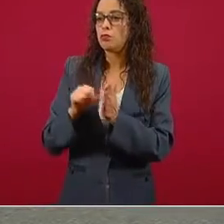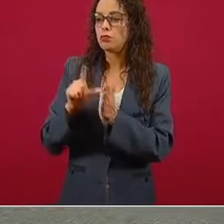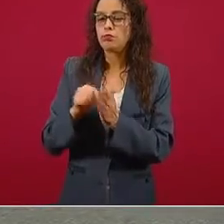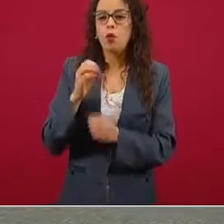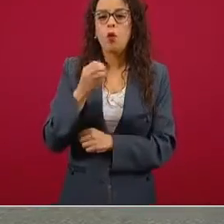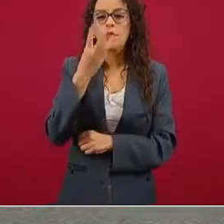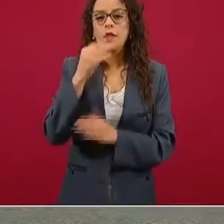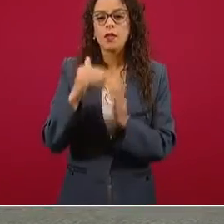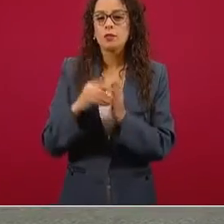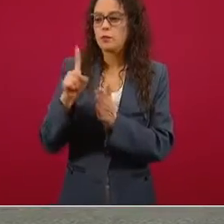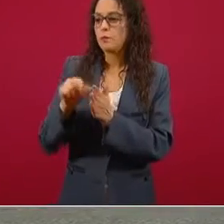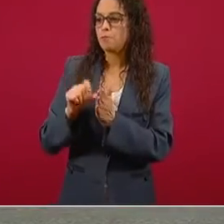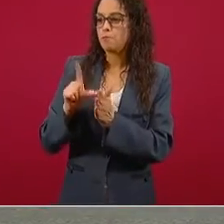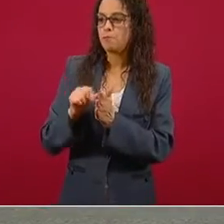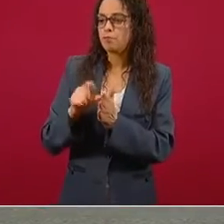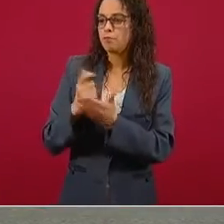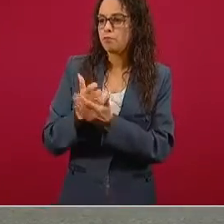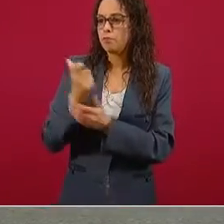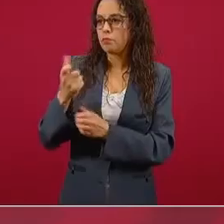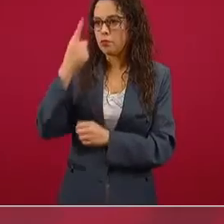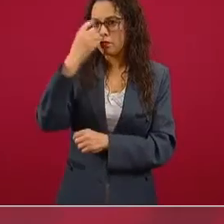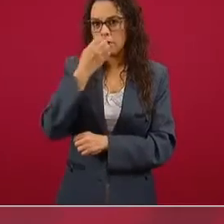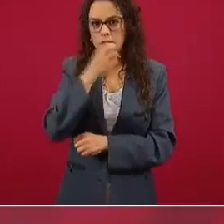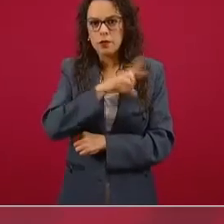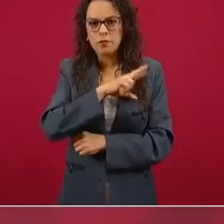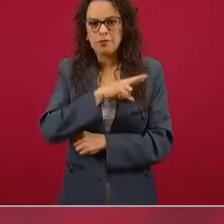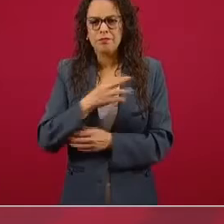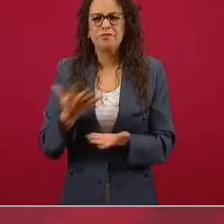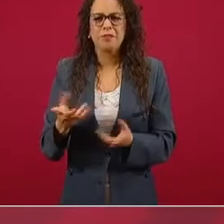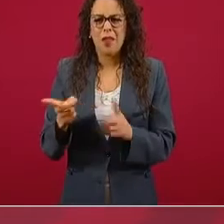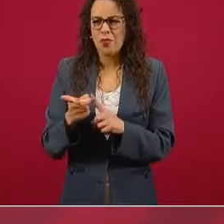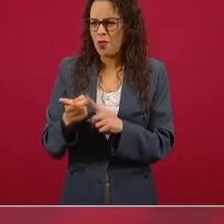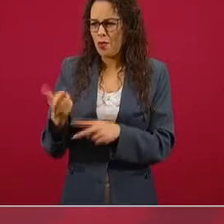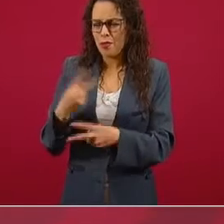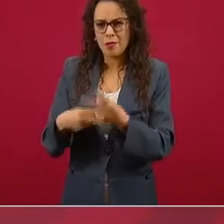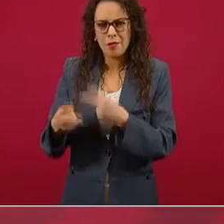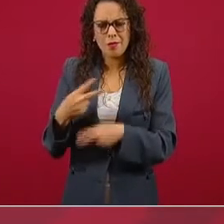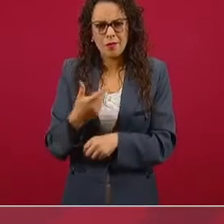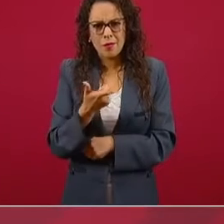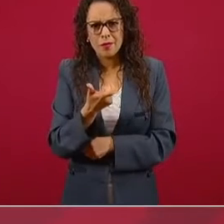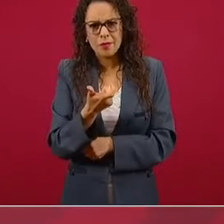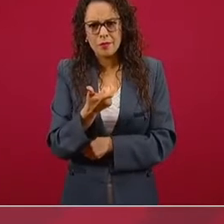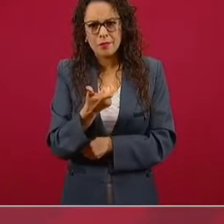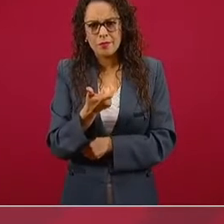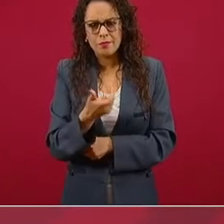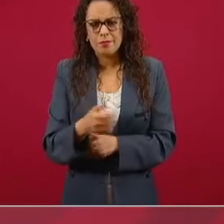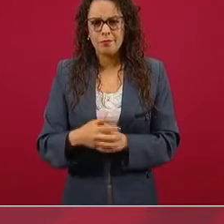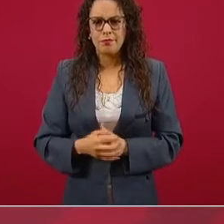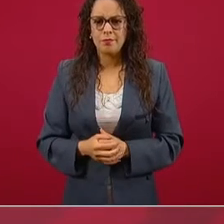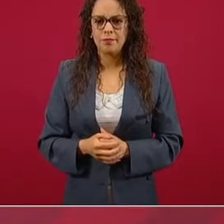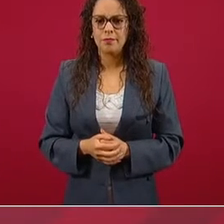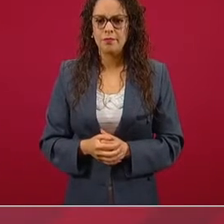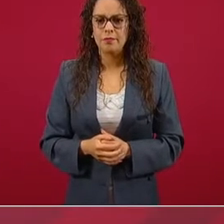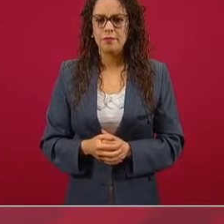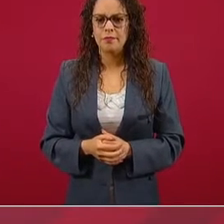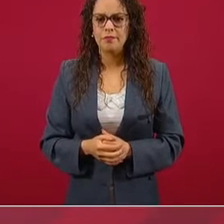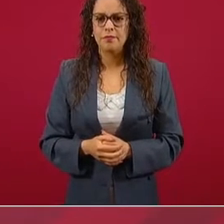3,000 pesos mensuales, para un hijo que estudia medicina?